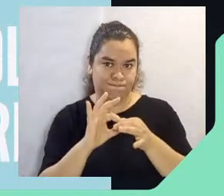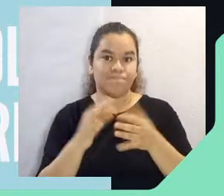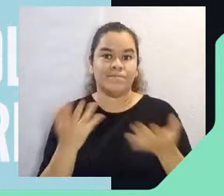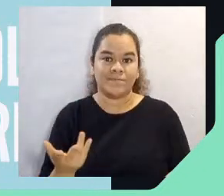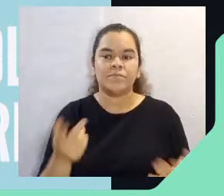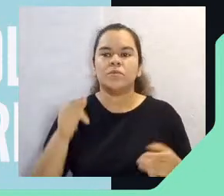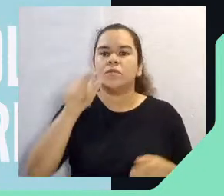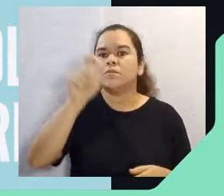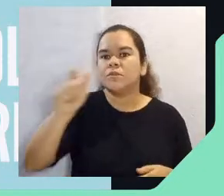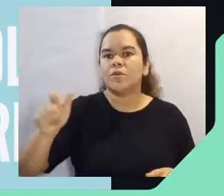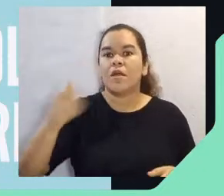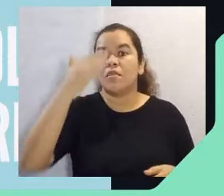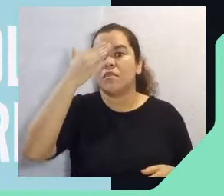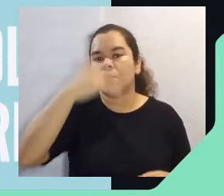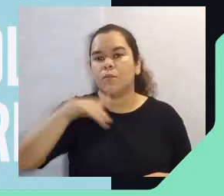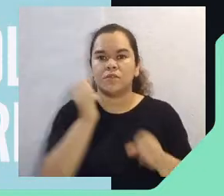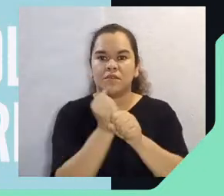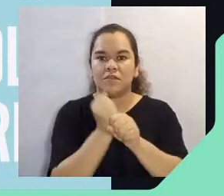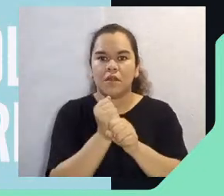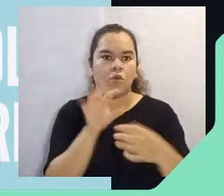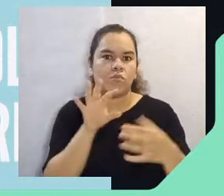laboral.